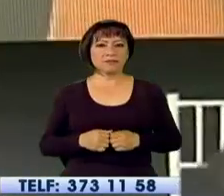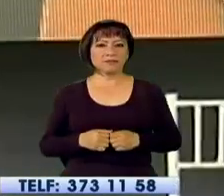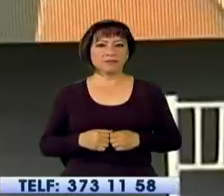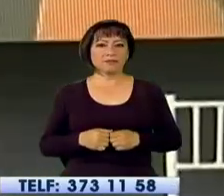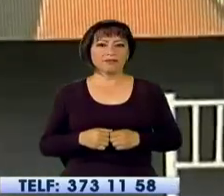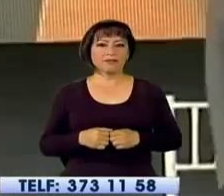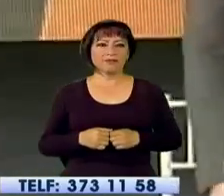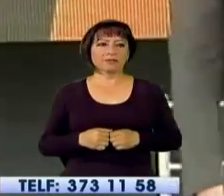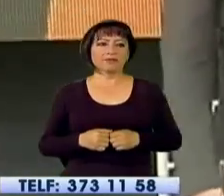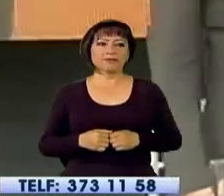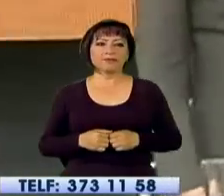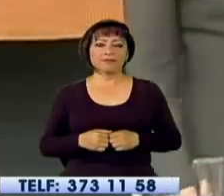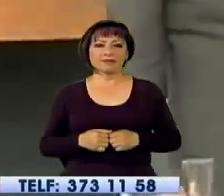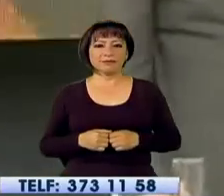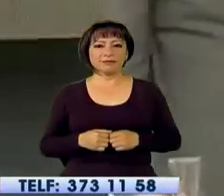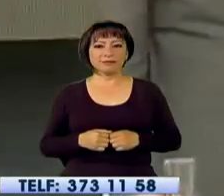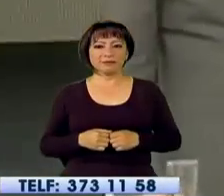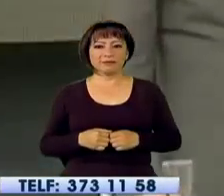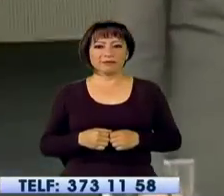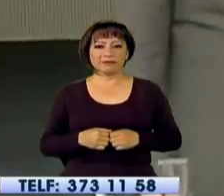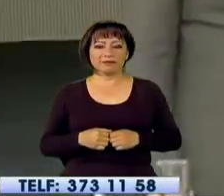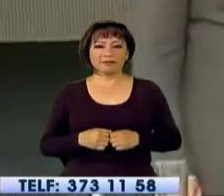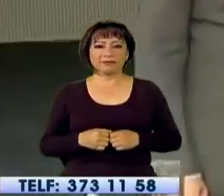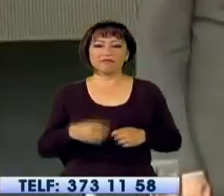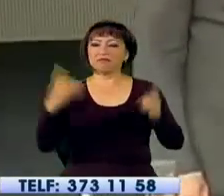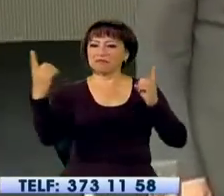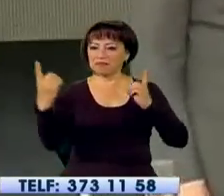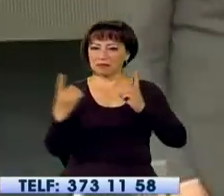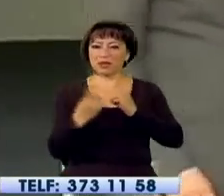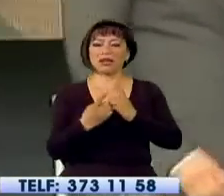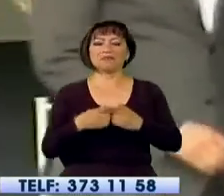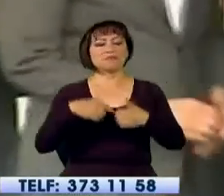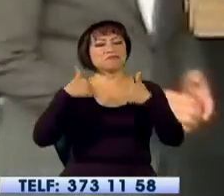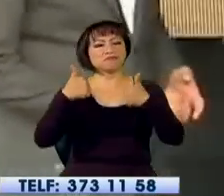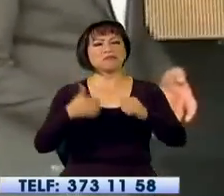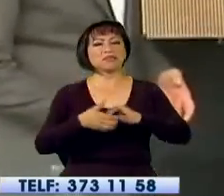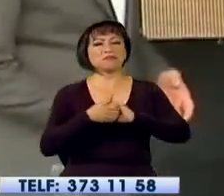sus sentires, encontrados, informó Jorge Escobar.